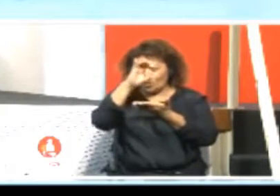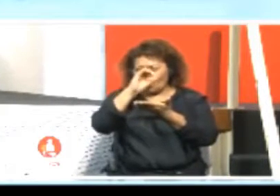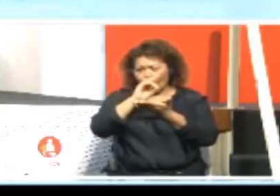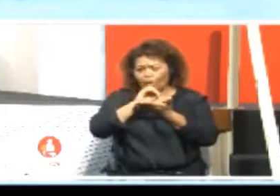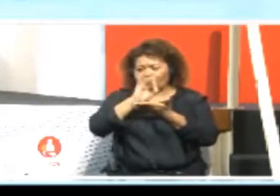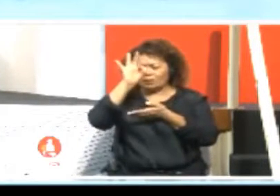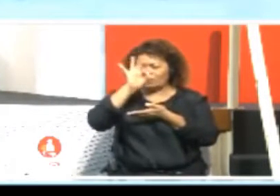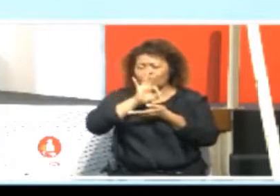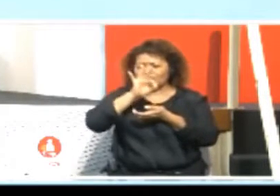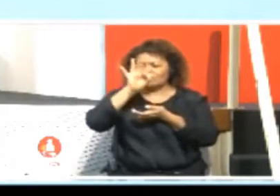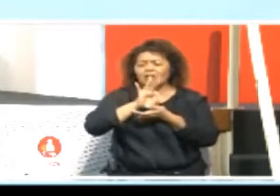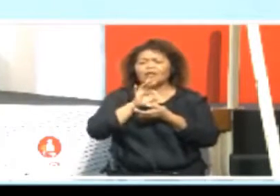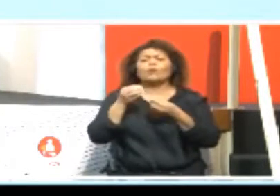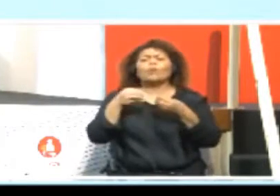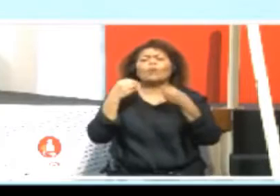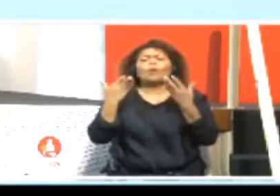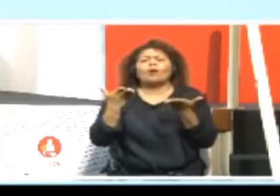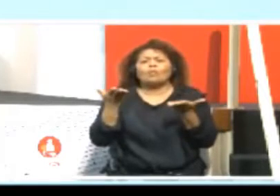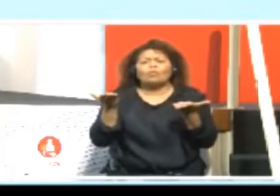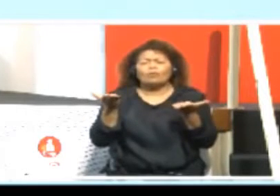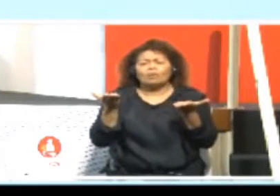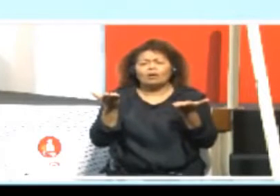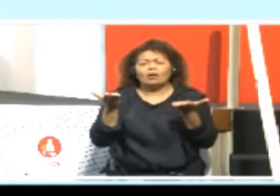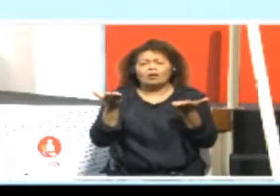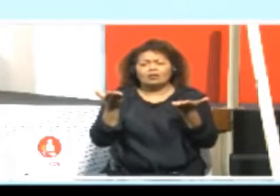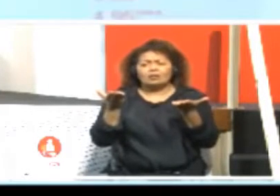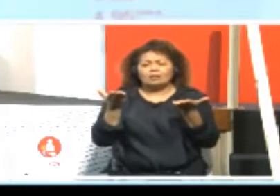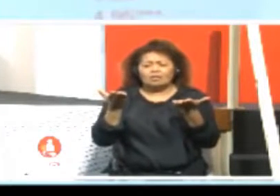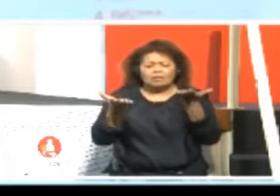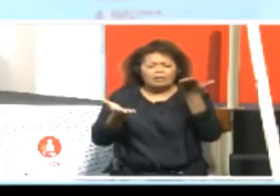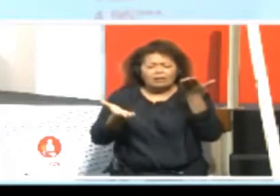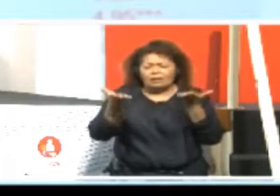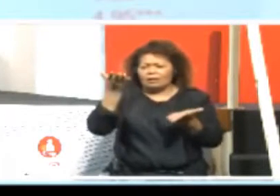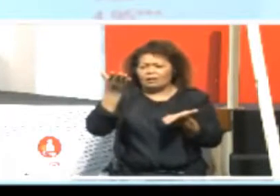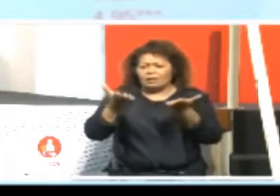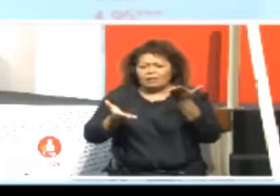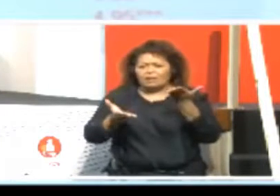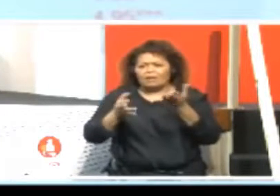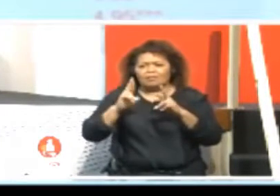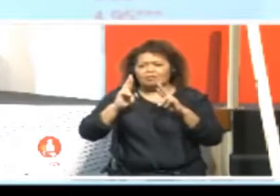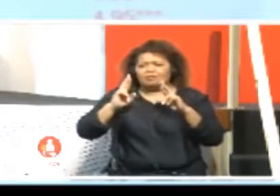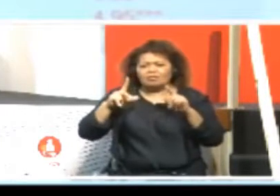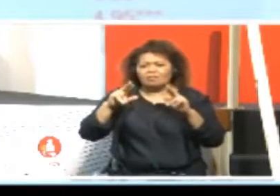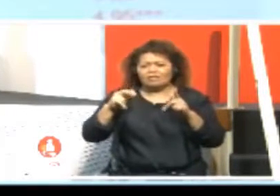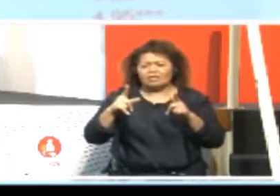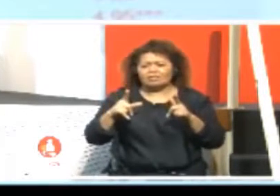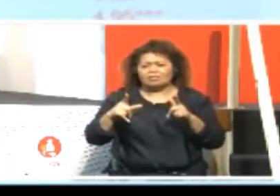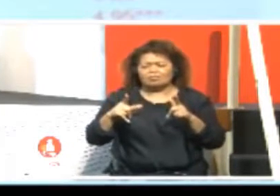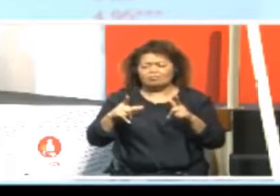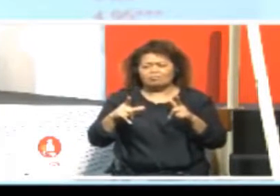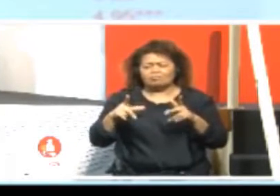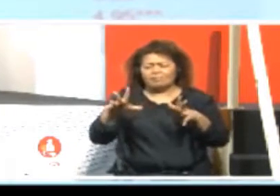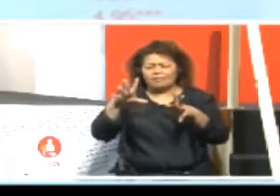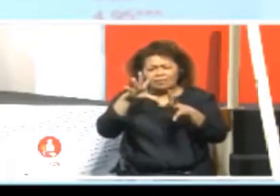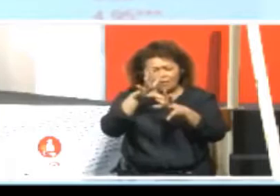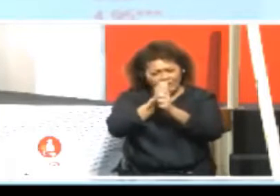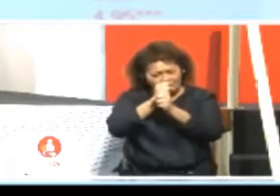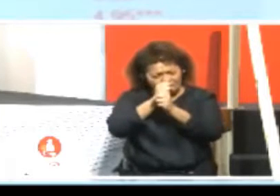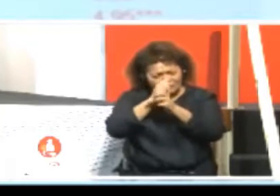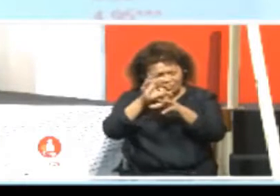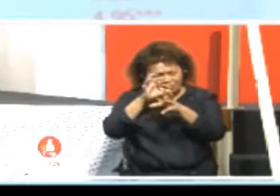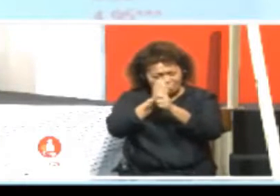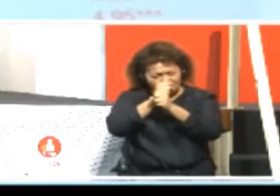eso? Entonces, vamos a ver cuáles fueron los resultados. Este fue el modelo que se corrió y ¿qué vemos? Que la